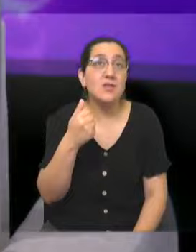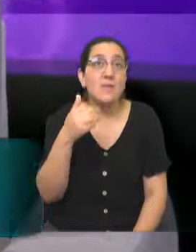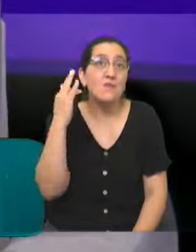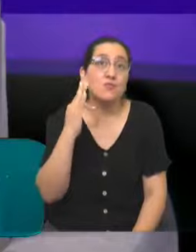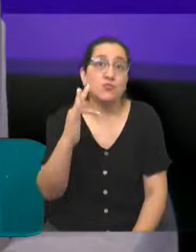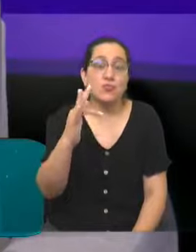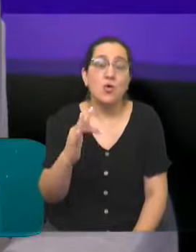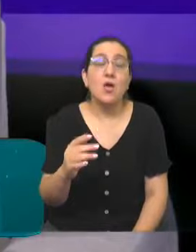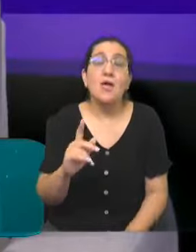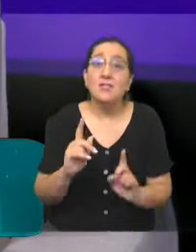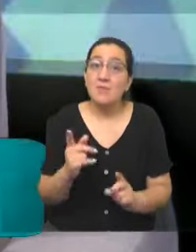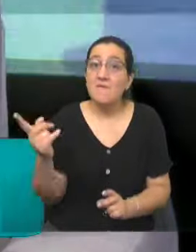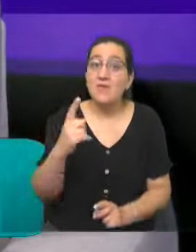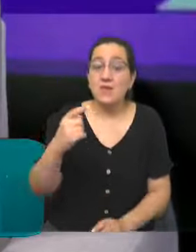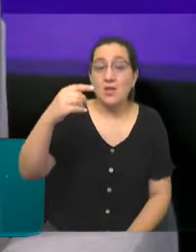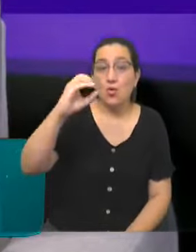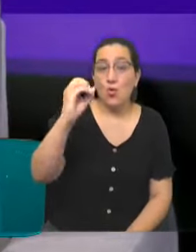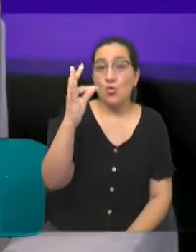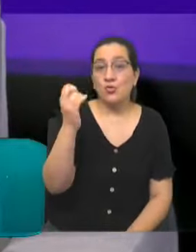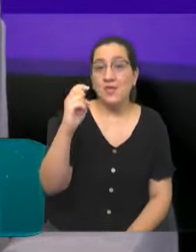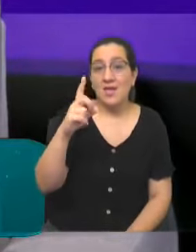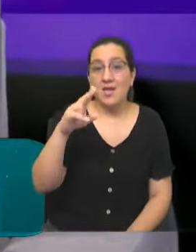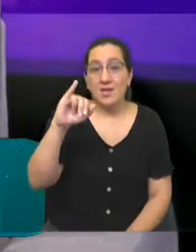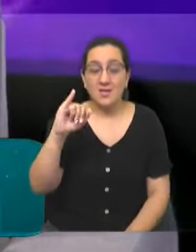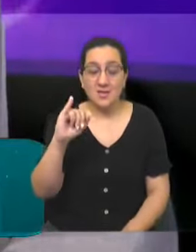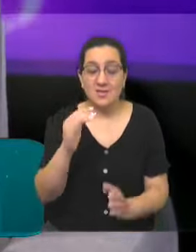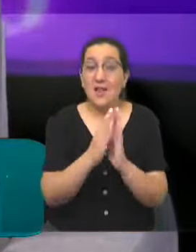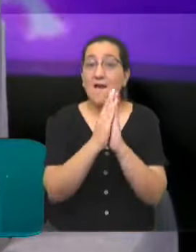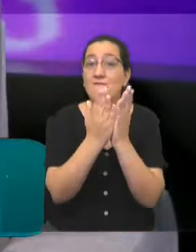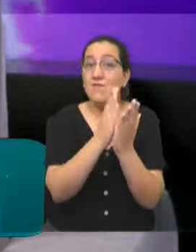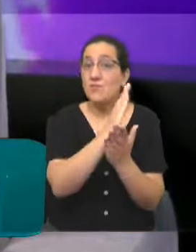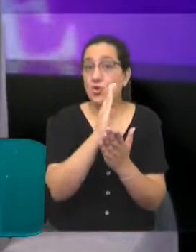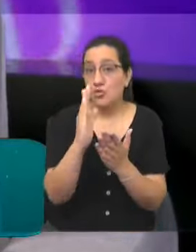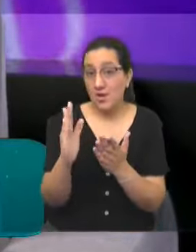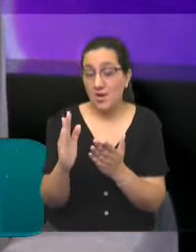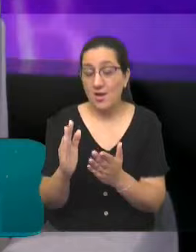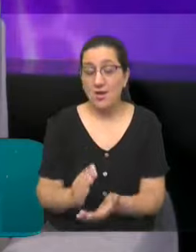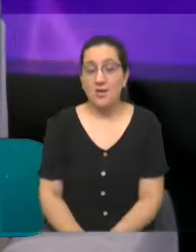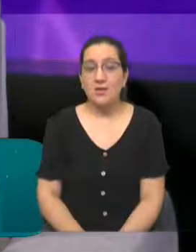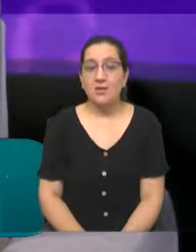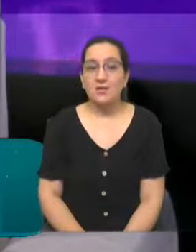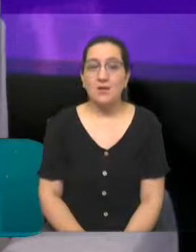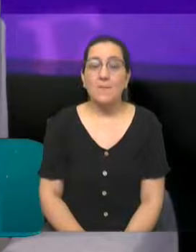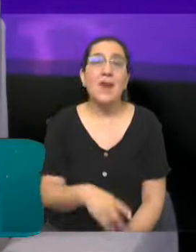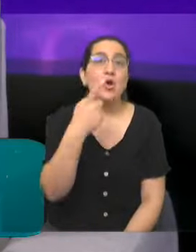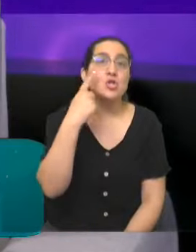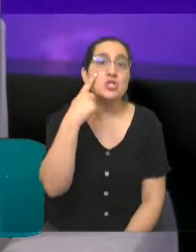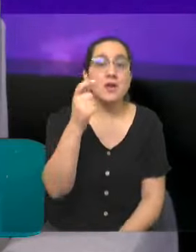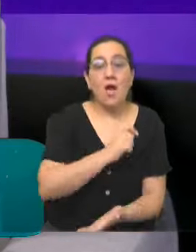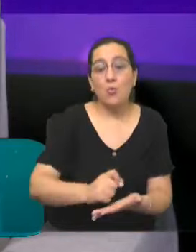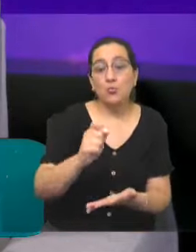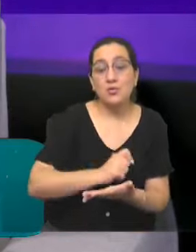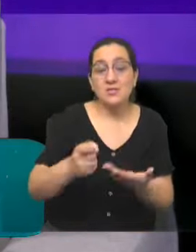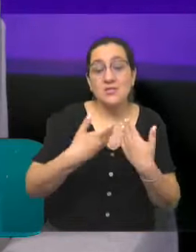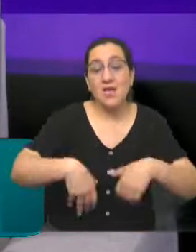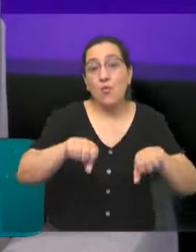Semana a semana descubrimos autores, autoras que realmente nos hacen abrir el universo de los libros y descubrir